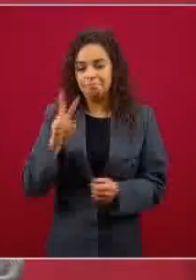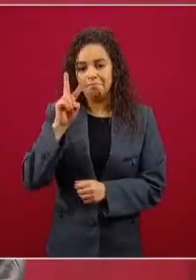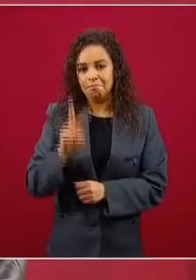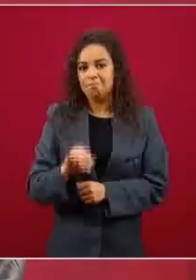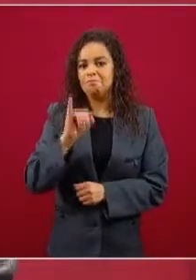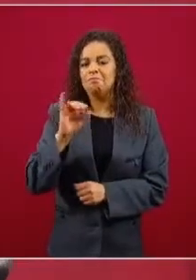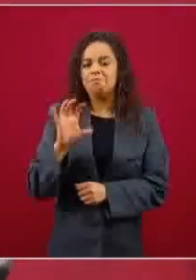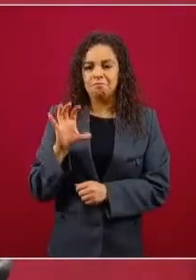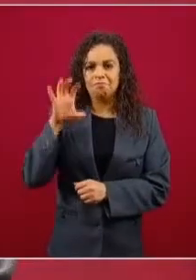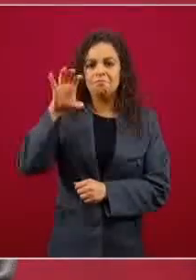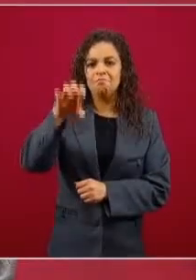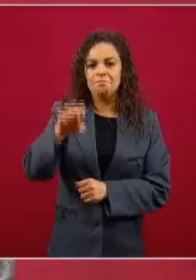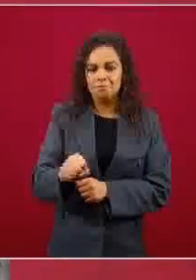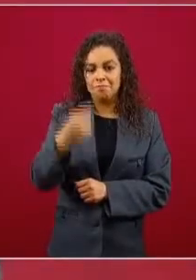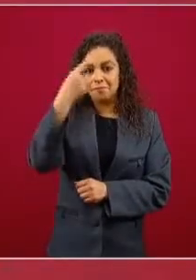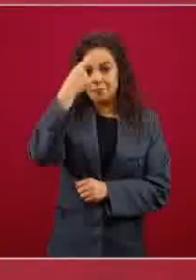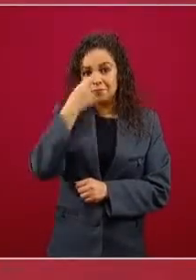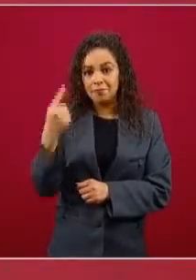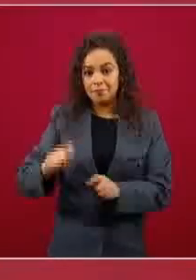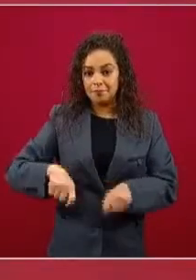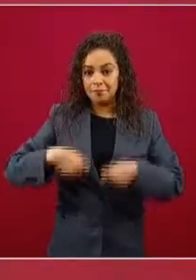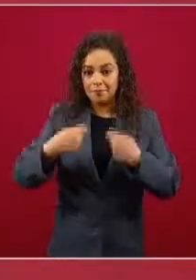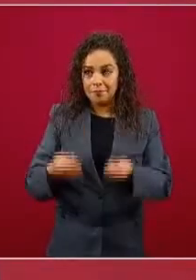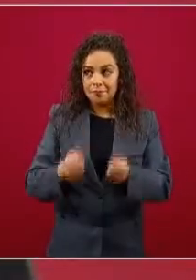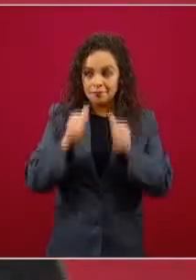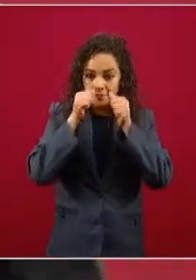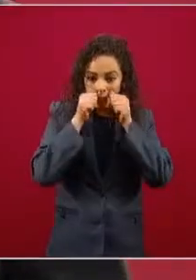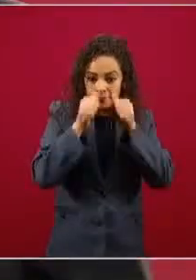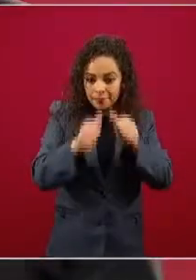para tener a los 30,000